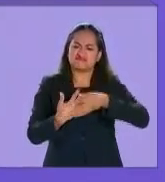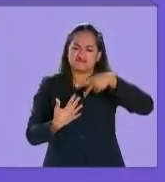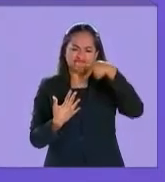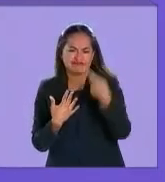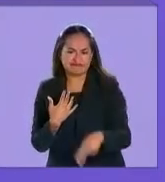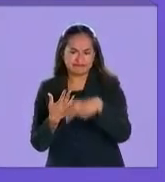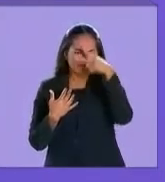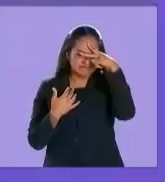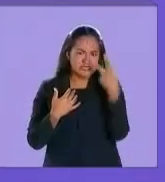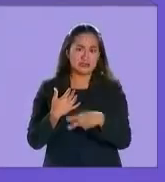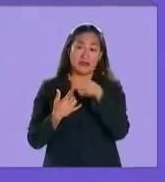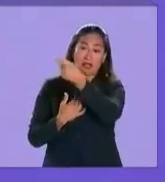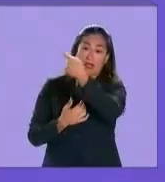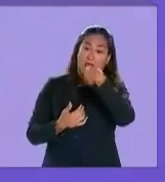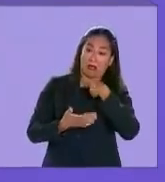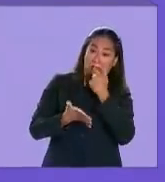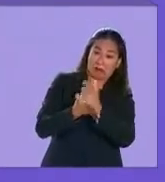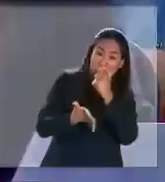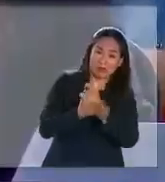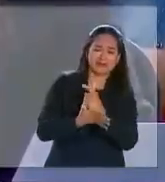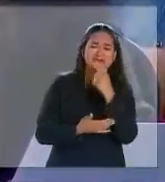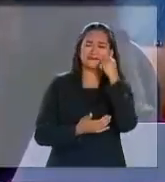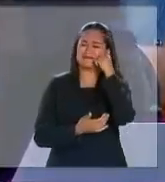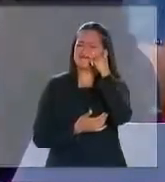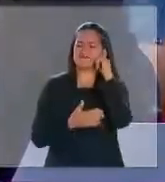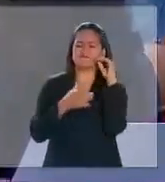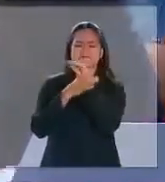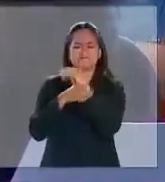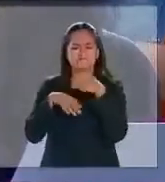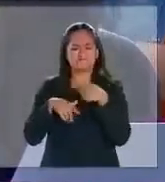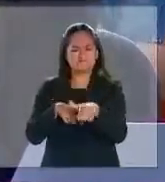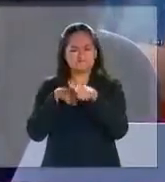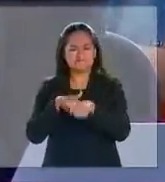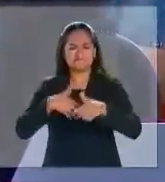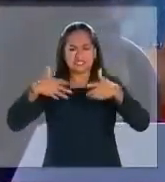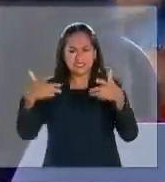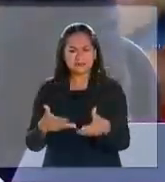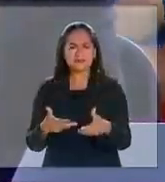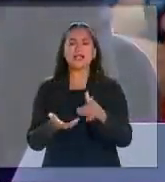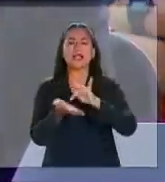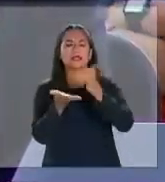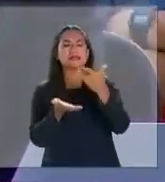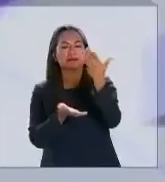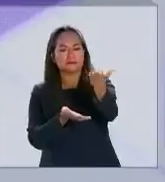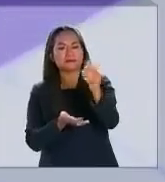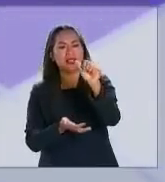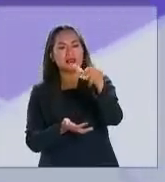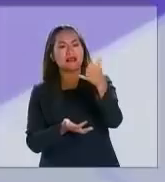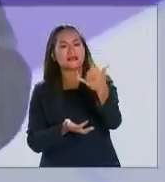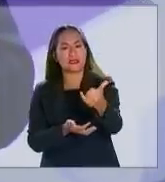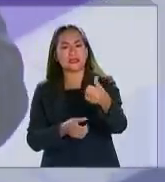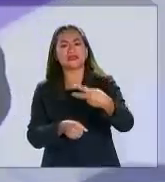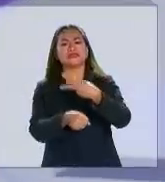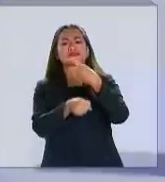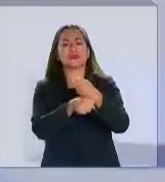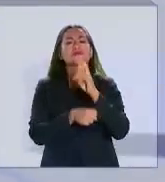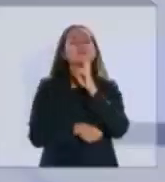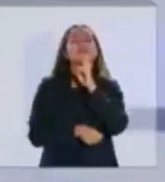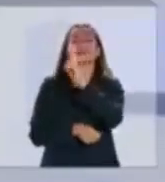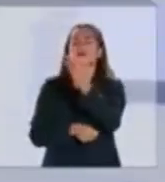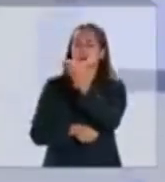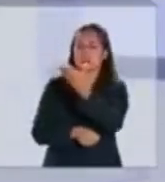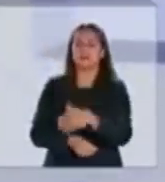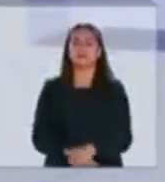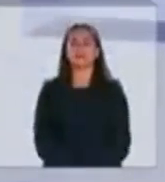de ningún gobierno extranjero gracias candidato candidato mayor así segunda réplica si este